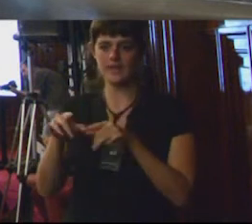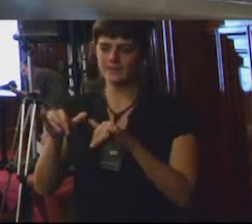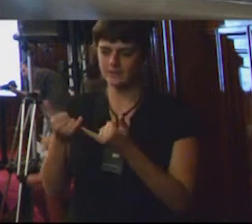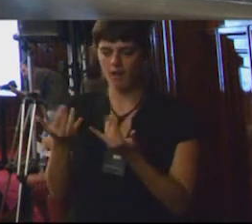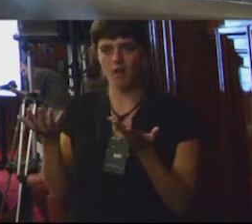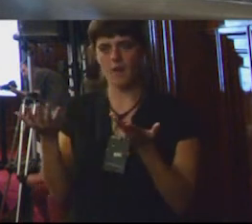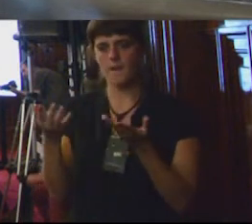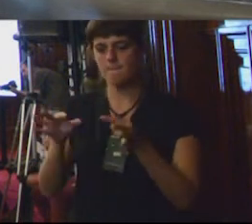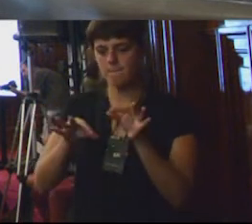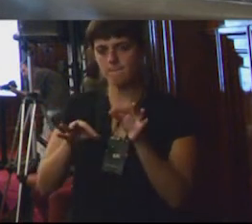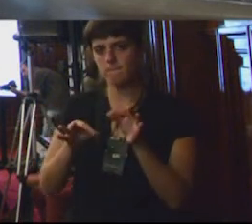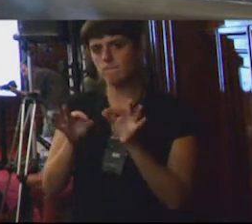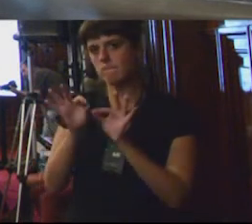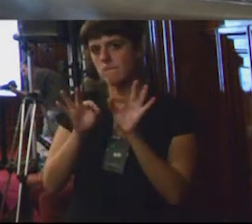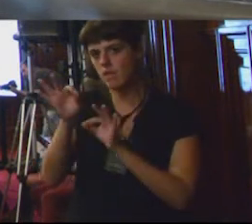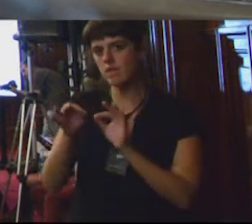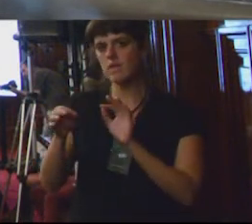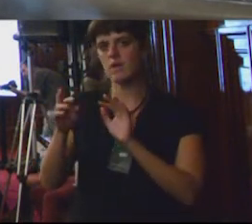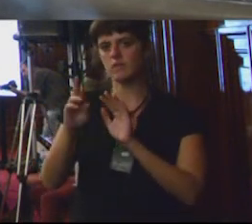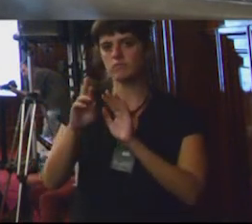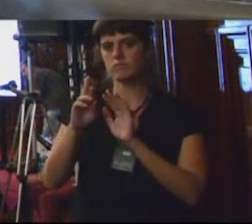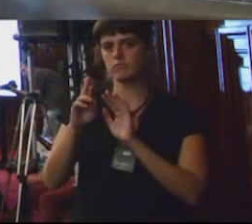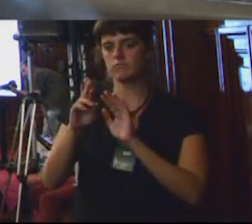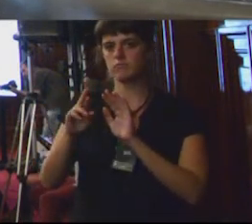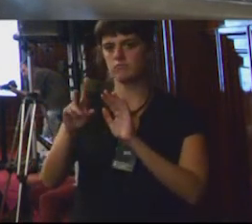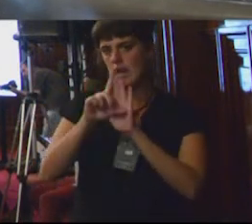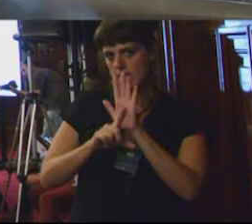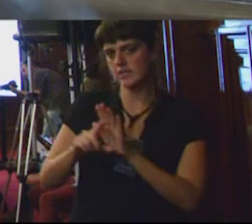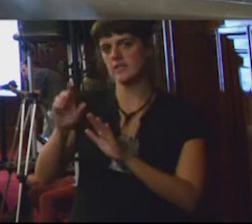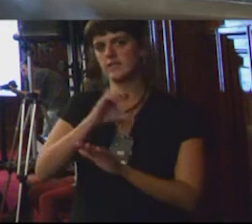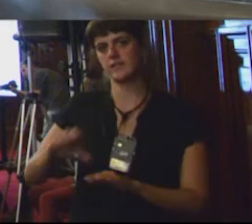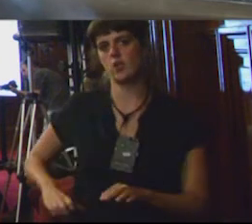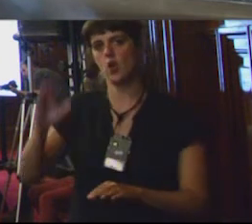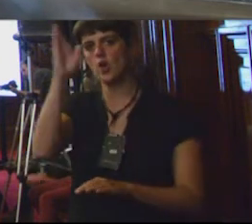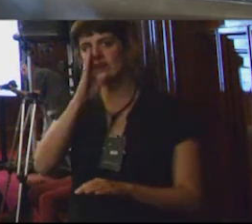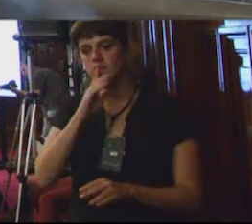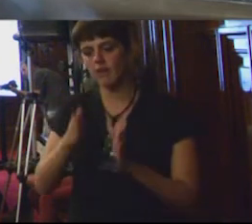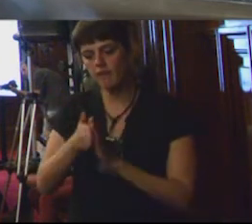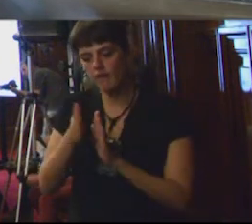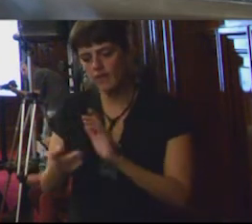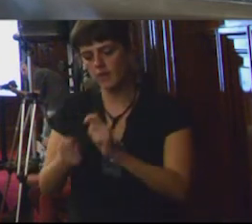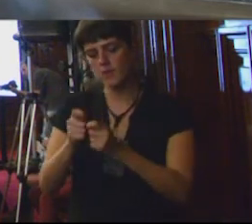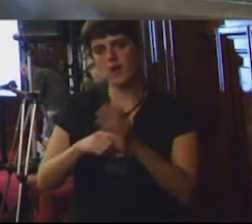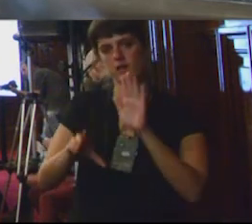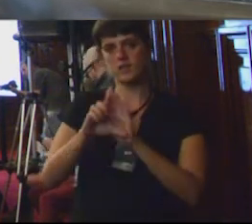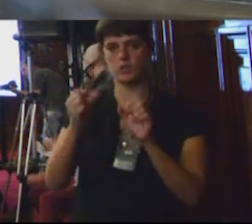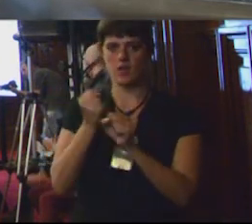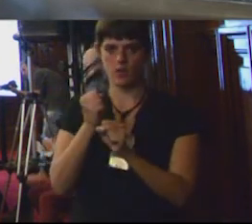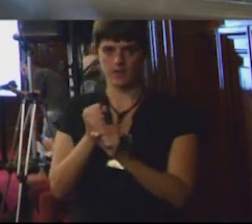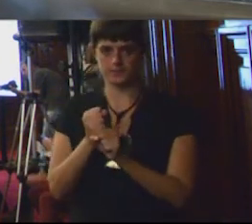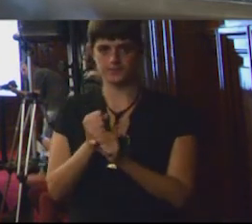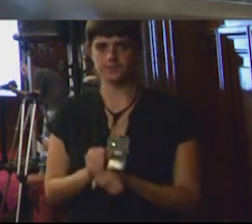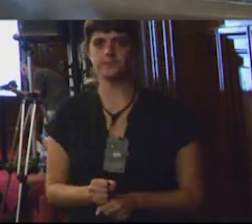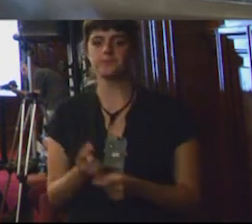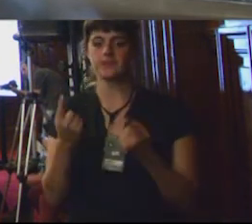medidas realizadas por el Estado de Brasil para reformar la legislación laboral. En ese